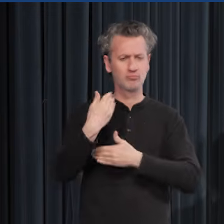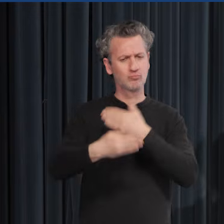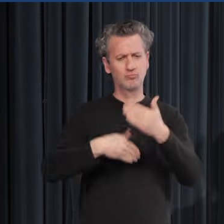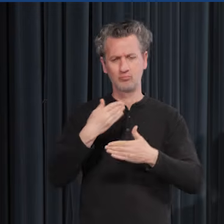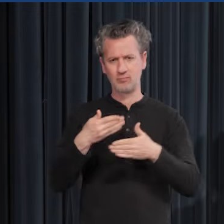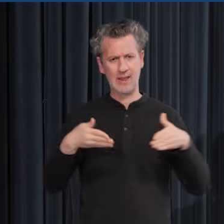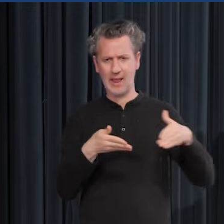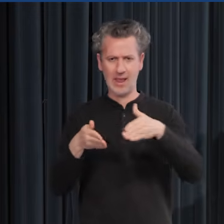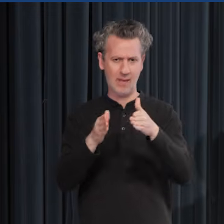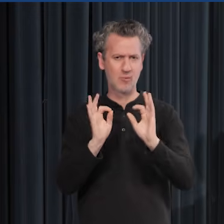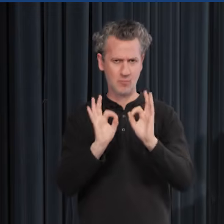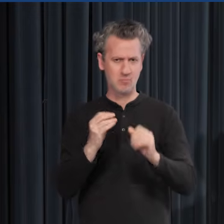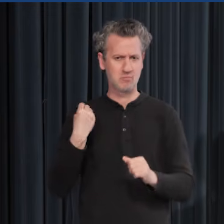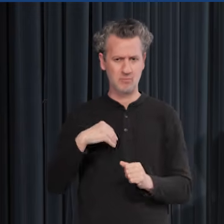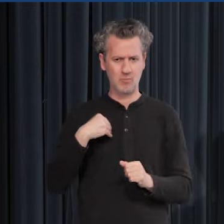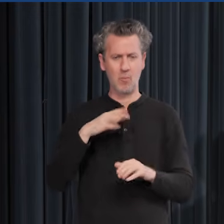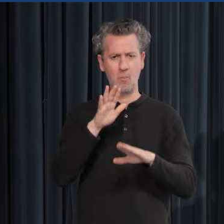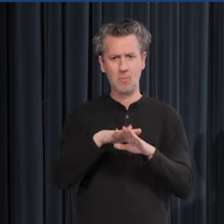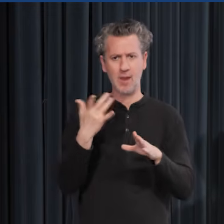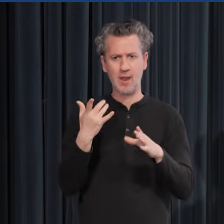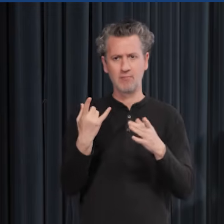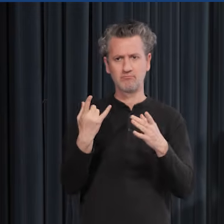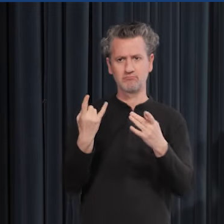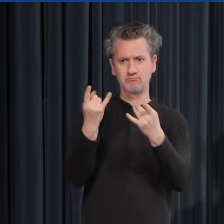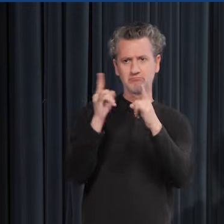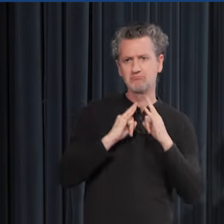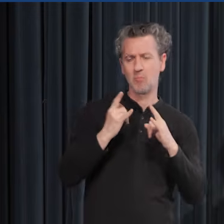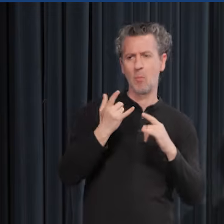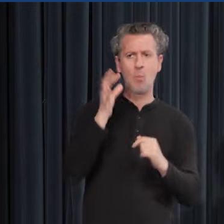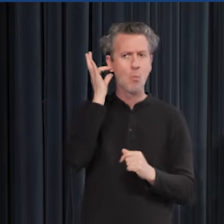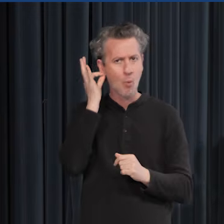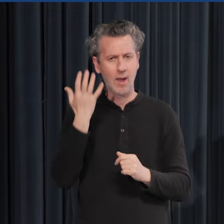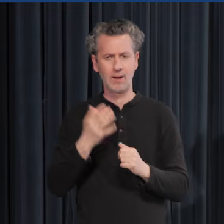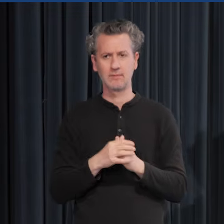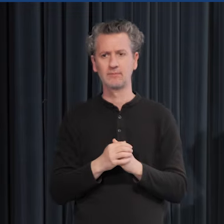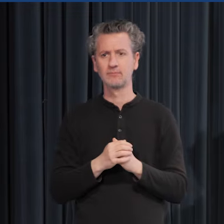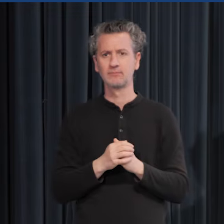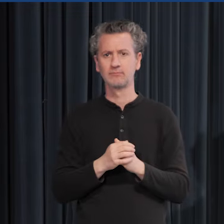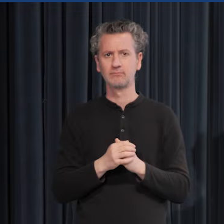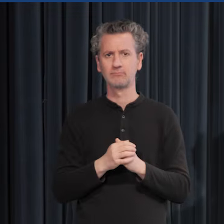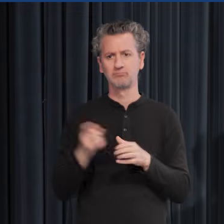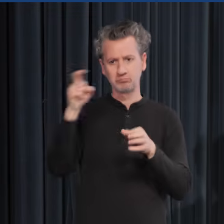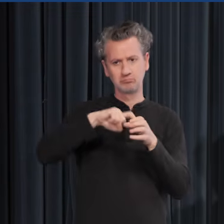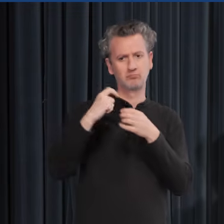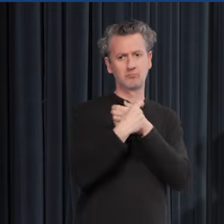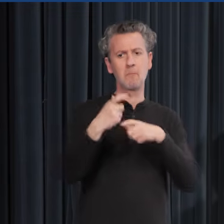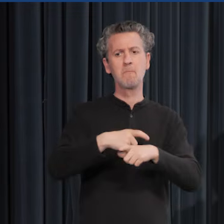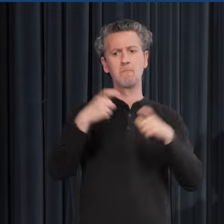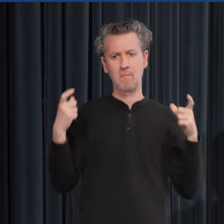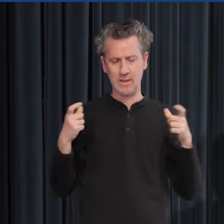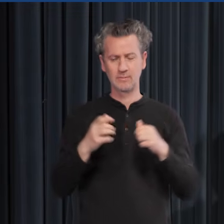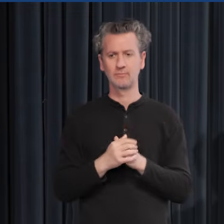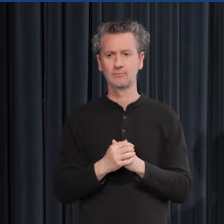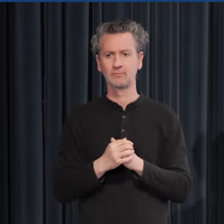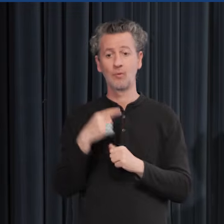esa vía también de atraer a mujeres al sector. Desde la Fundación Laboral se está intentando trabajar. Yo cada vez